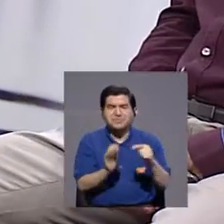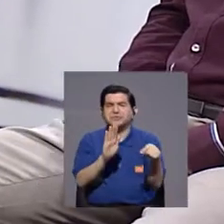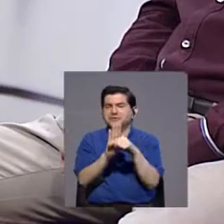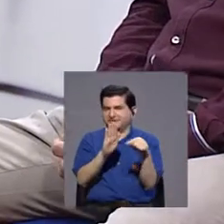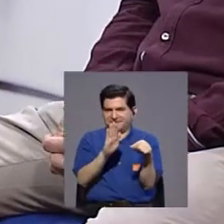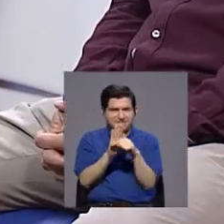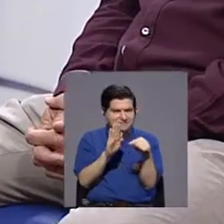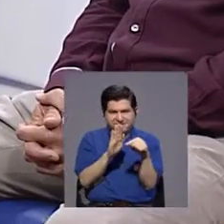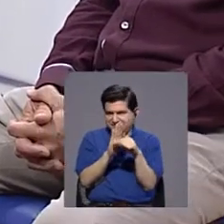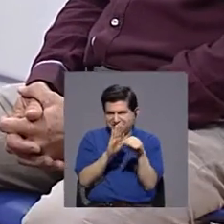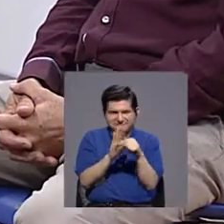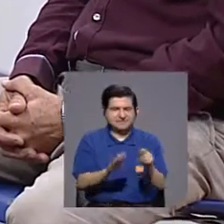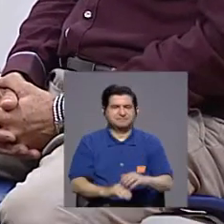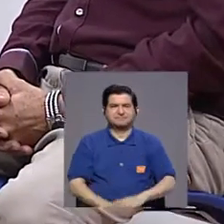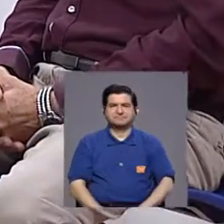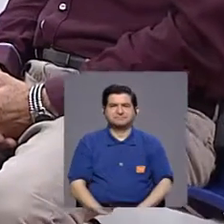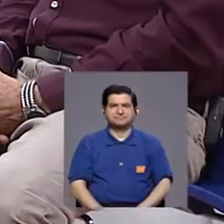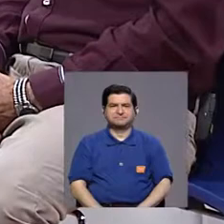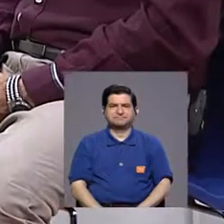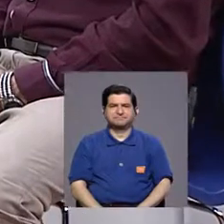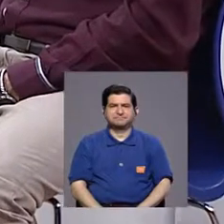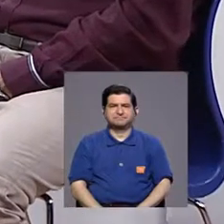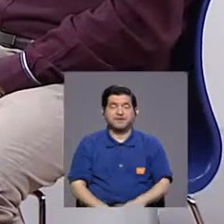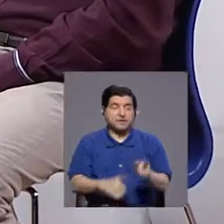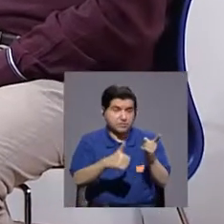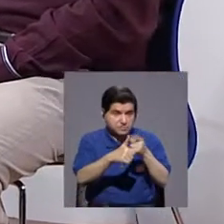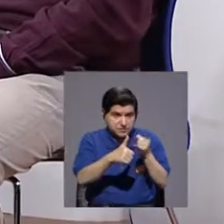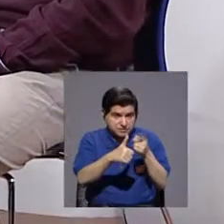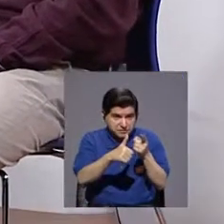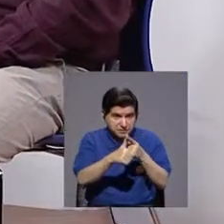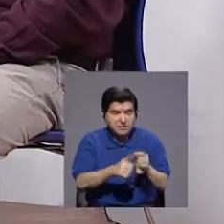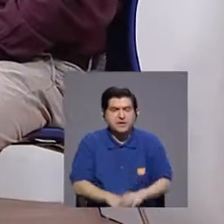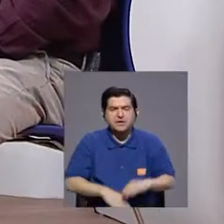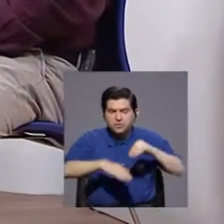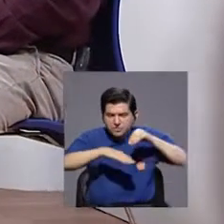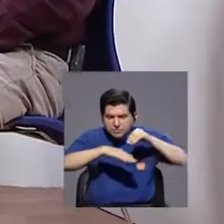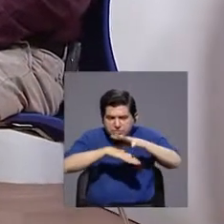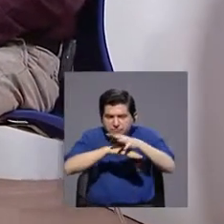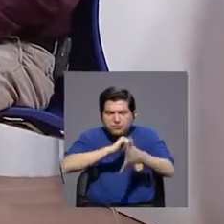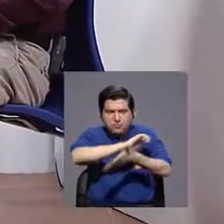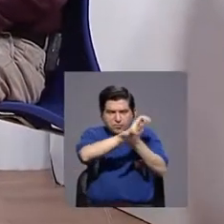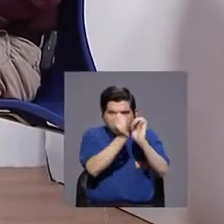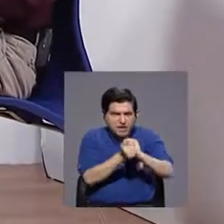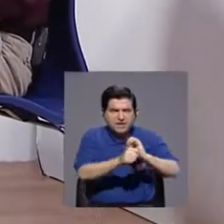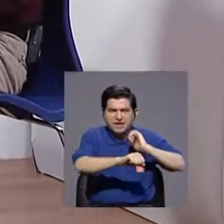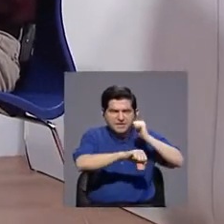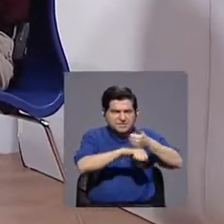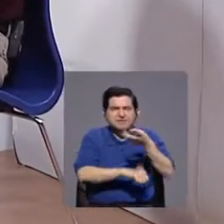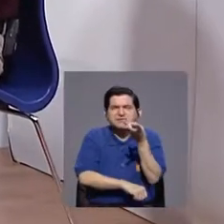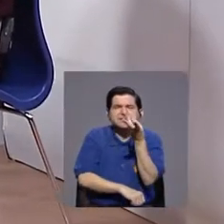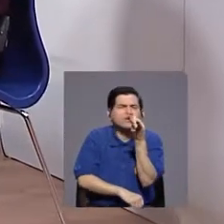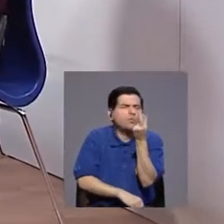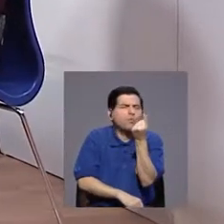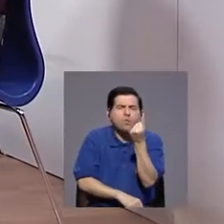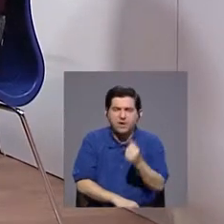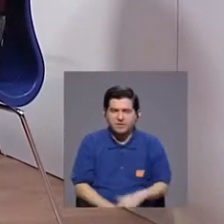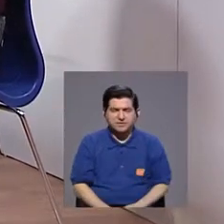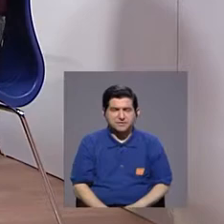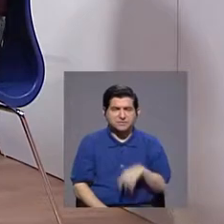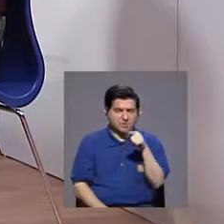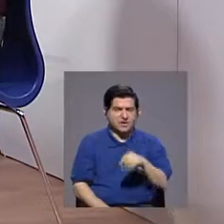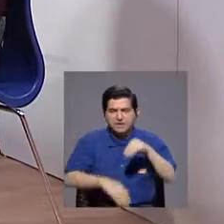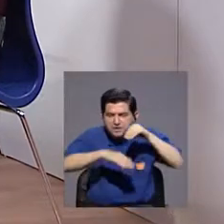negativas entonces el primer paso consiste en inducir la mutación determinar la dosis de trabajo